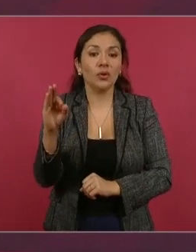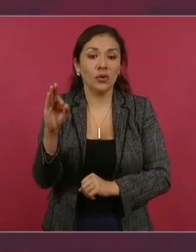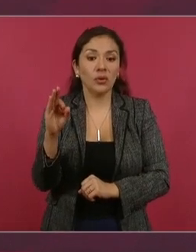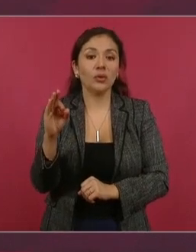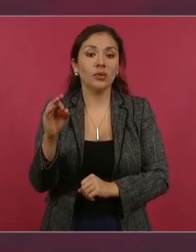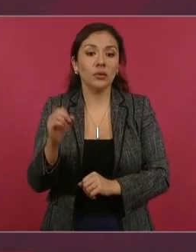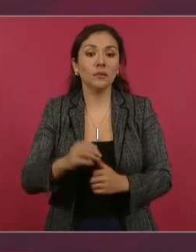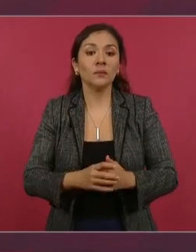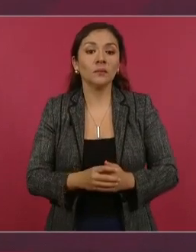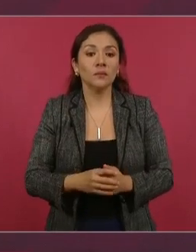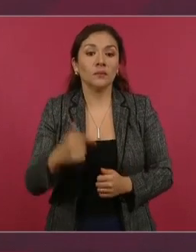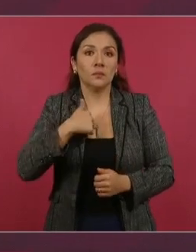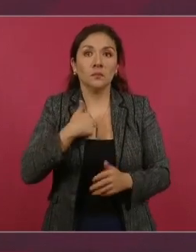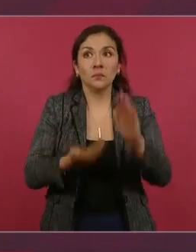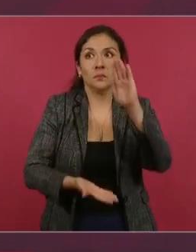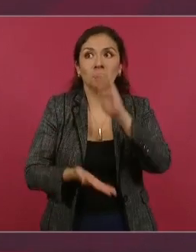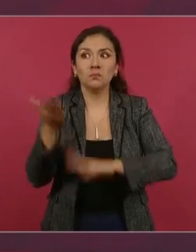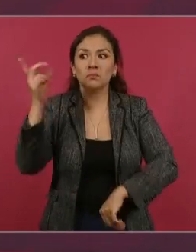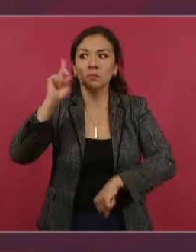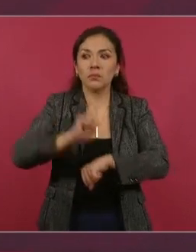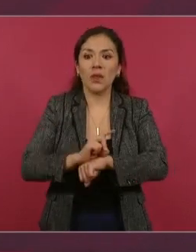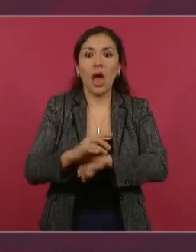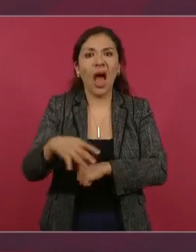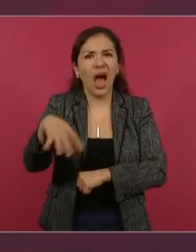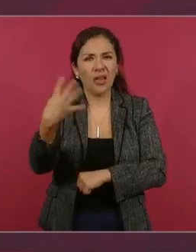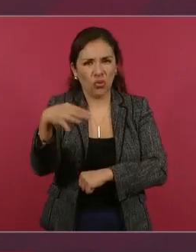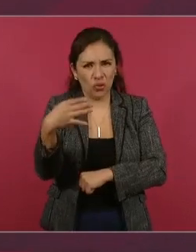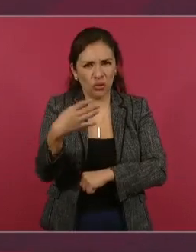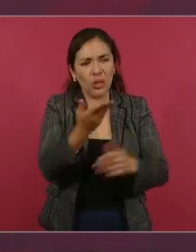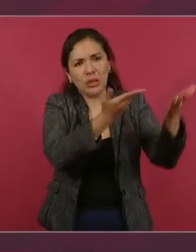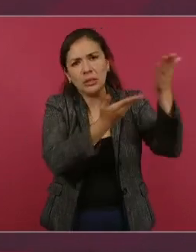Voy a salir de aquí el día 14 y regreso el 15